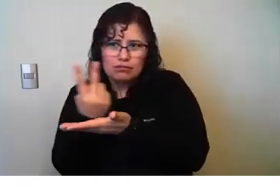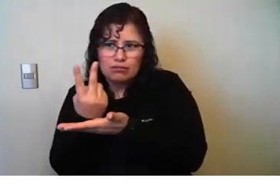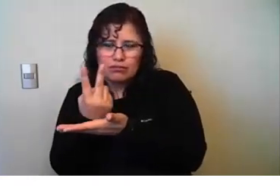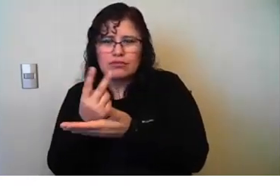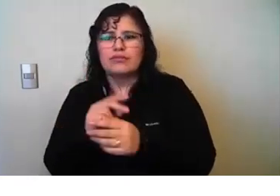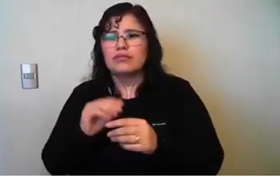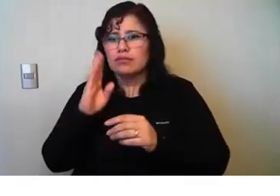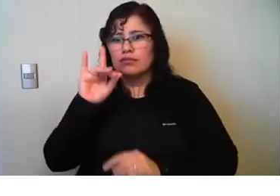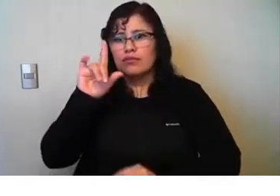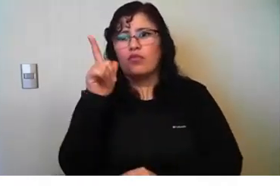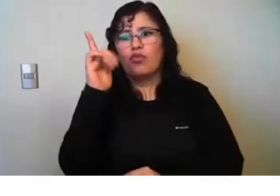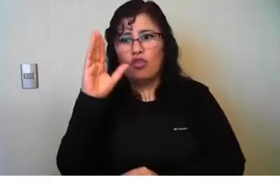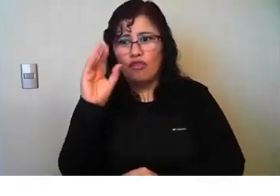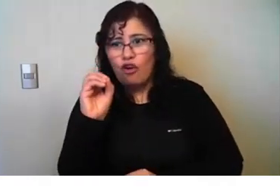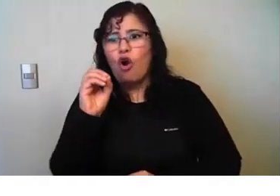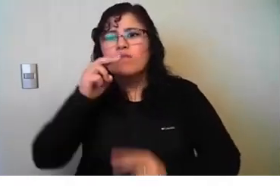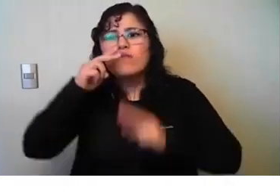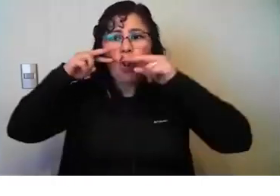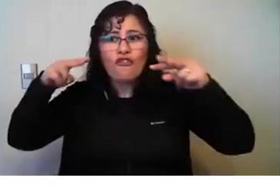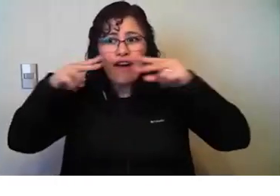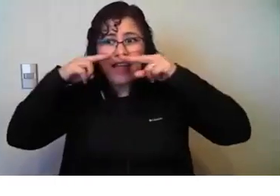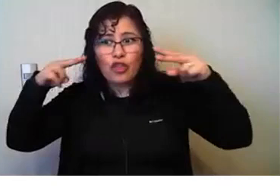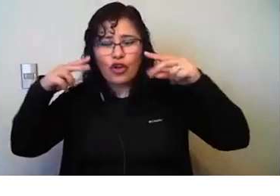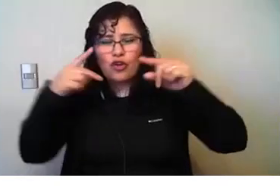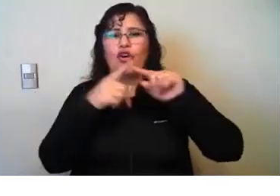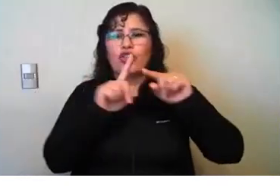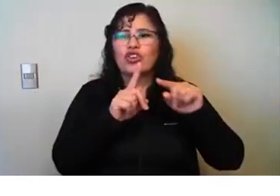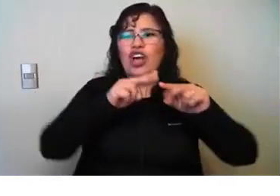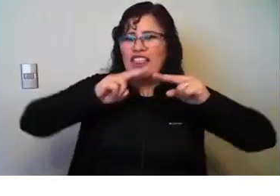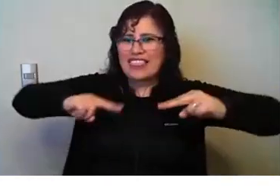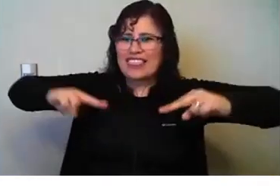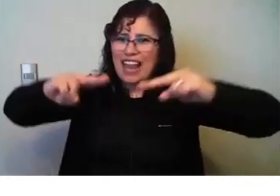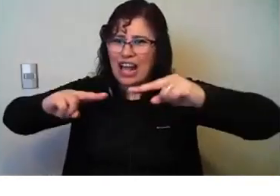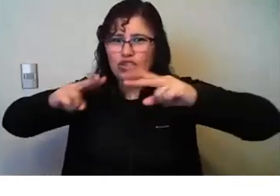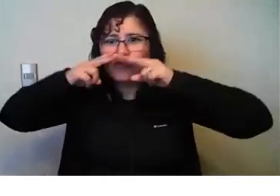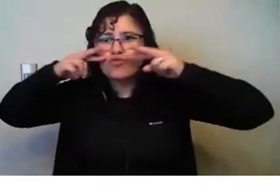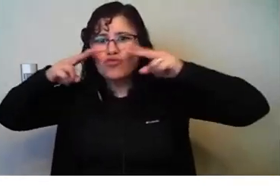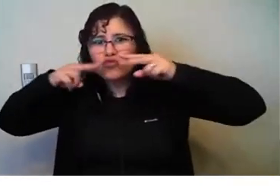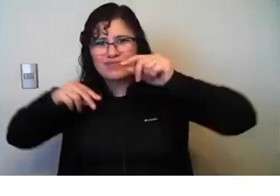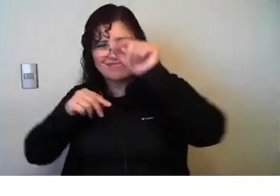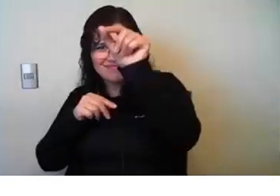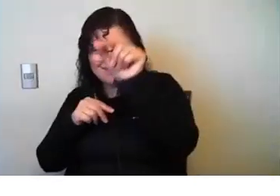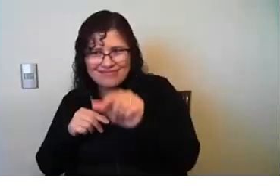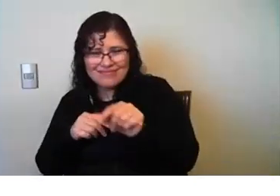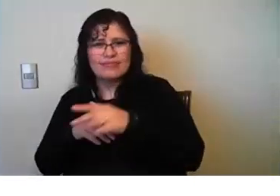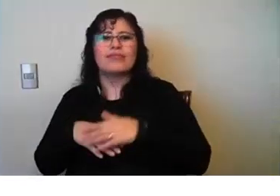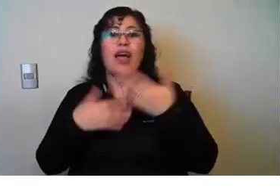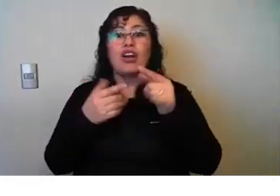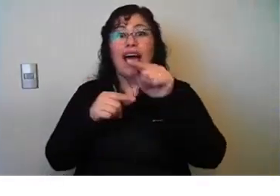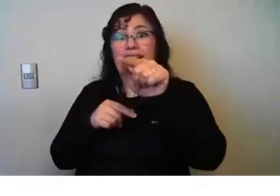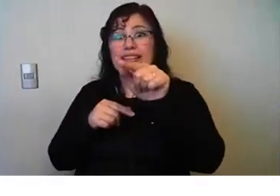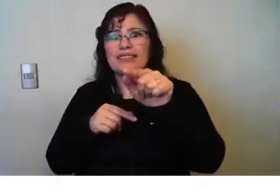olfatorio y el tracto olfatorio. Bueno, ahí descansa en este surco ese